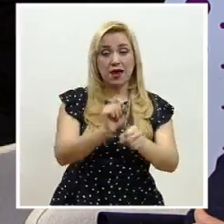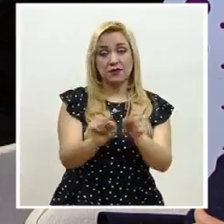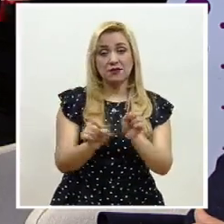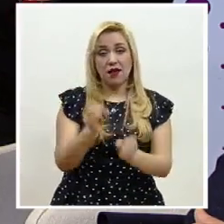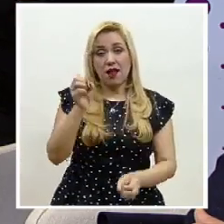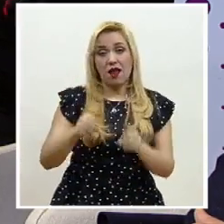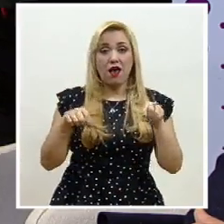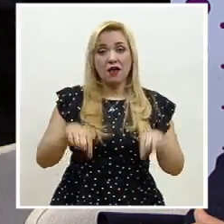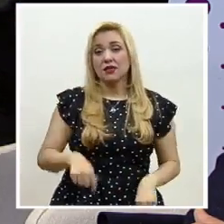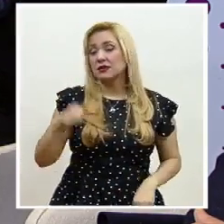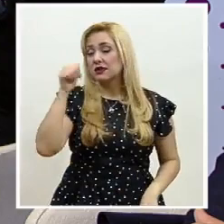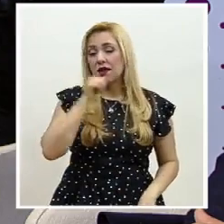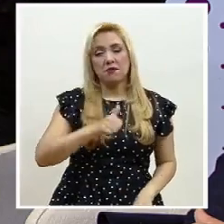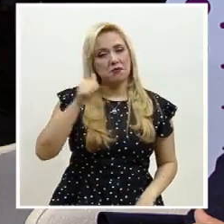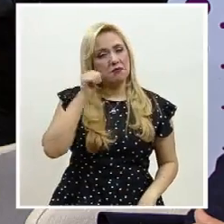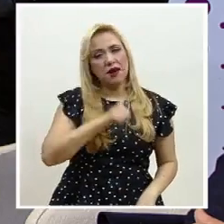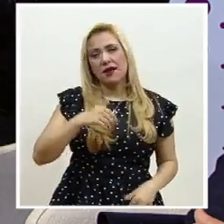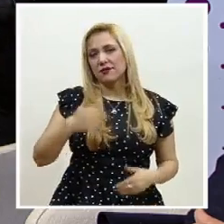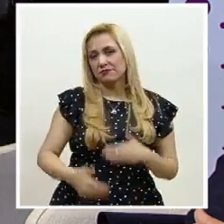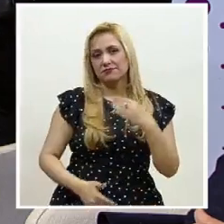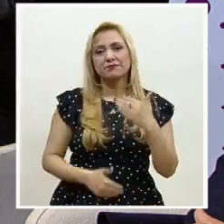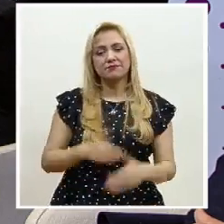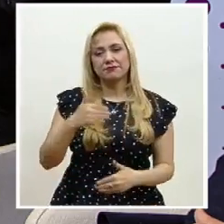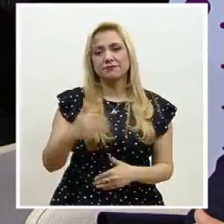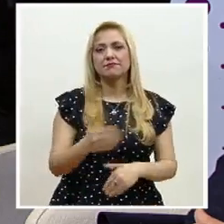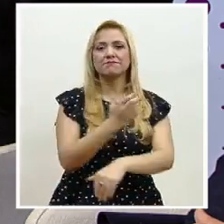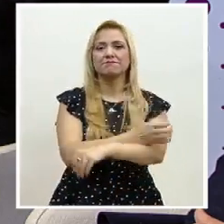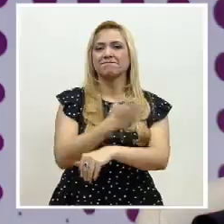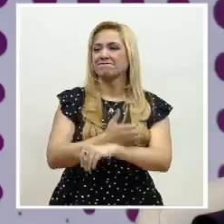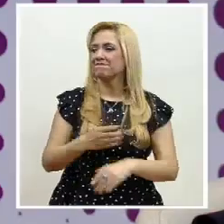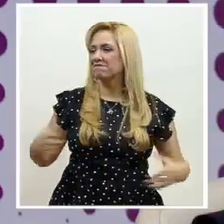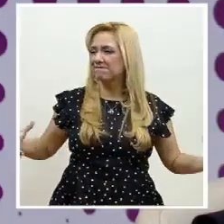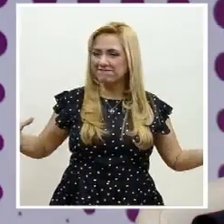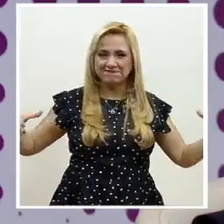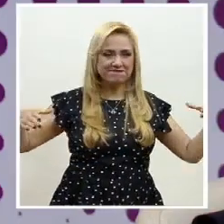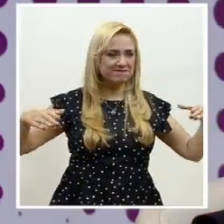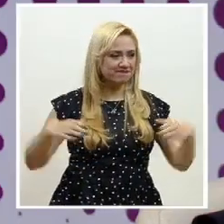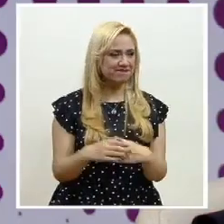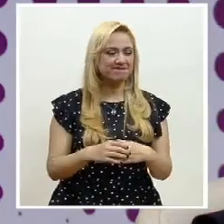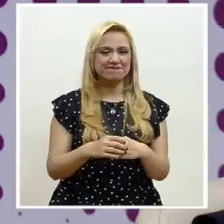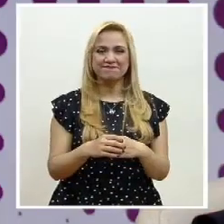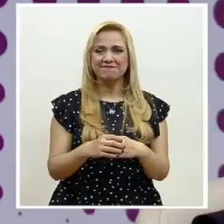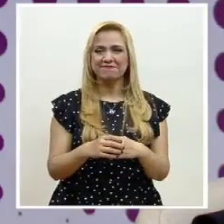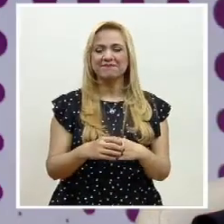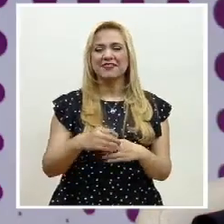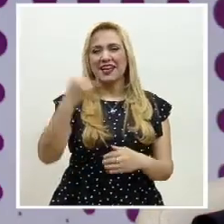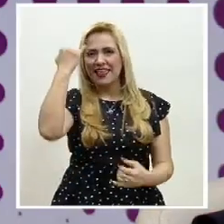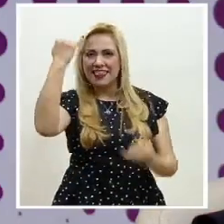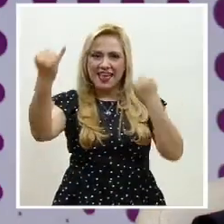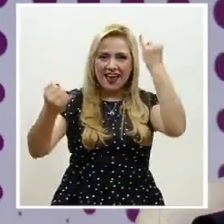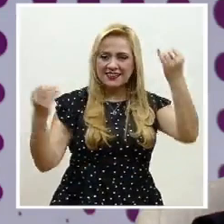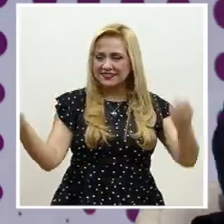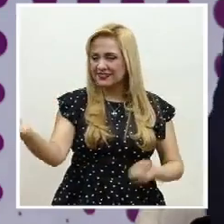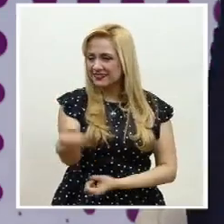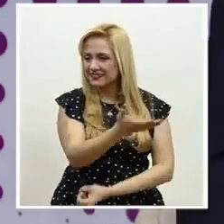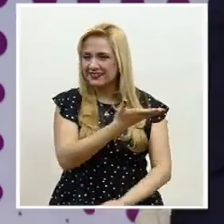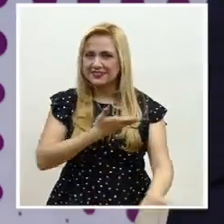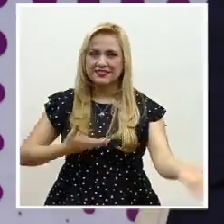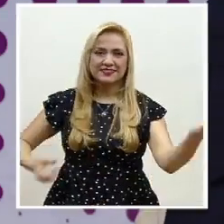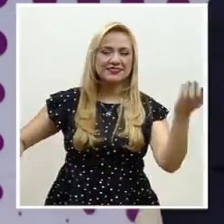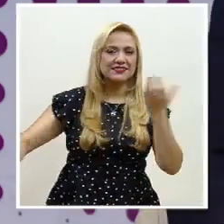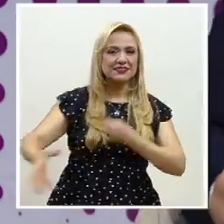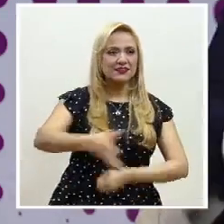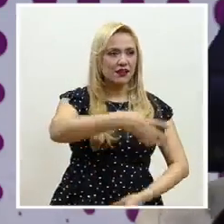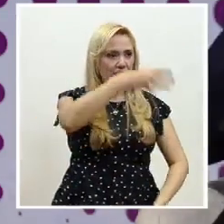casi siempre ha sido así, en una dinámica de compañerismo y de este intercambio de ideas que van a enriquecer, lo que ya dijo